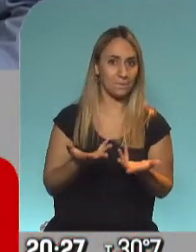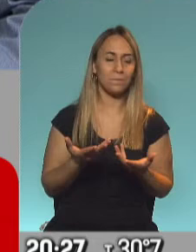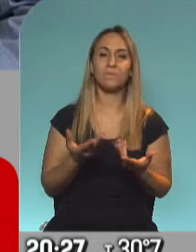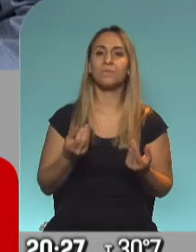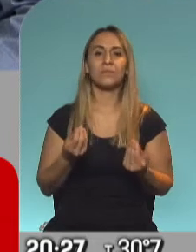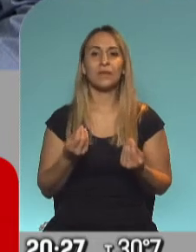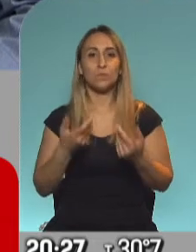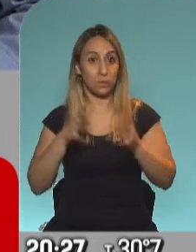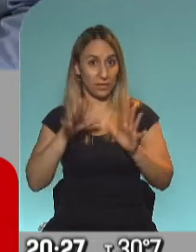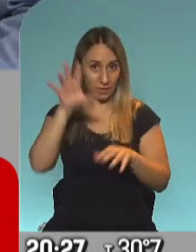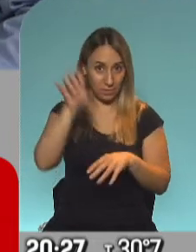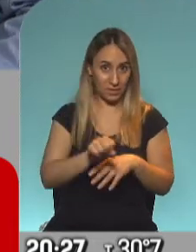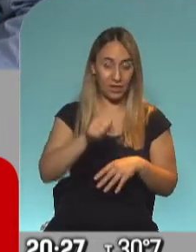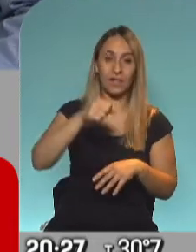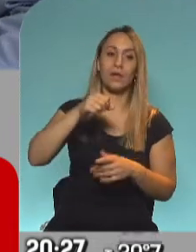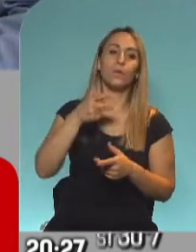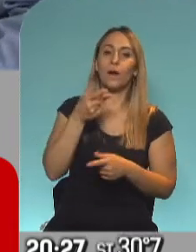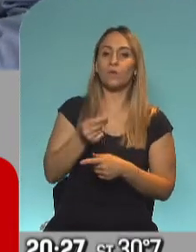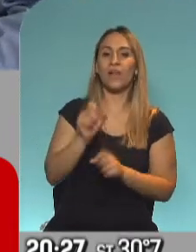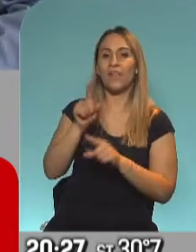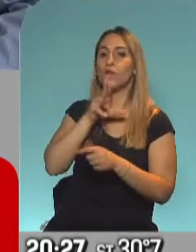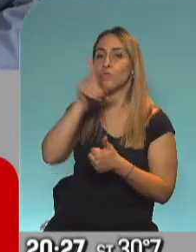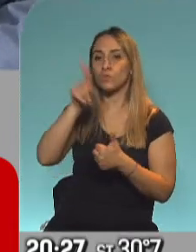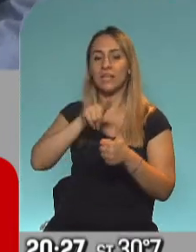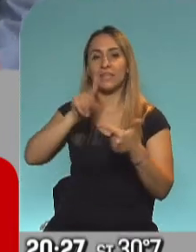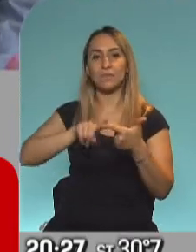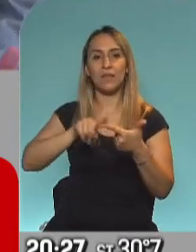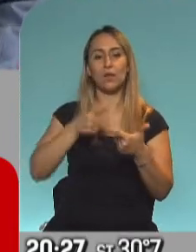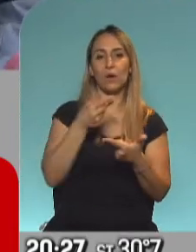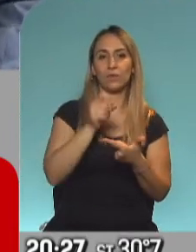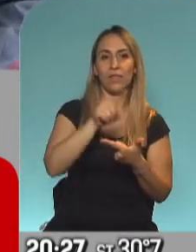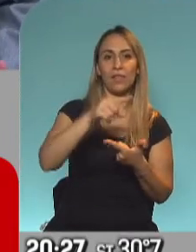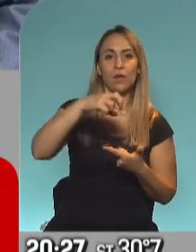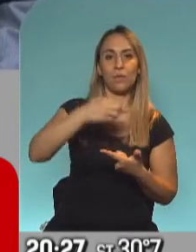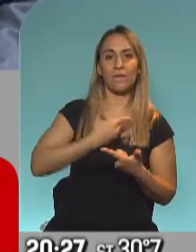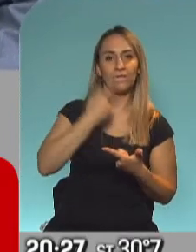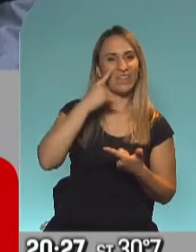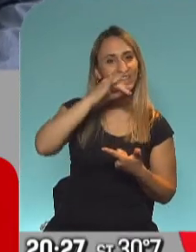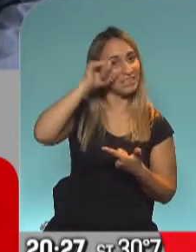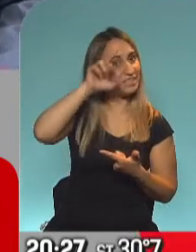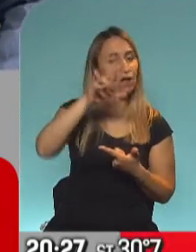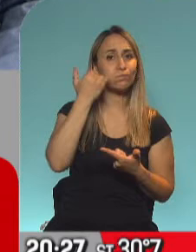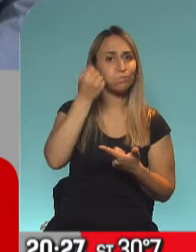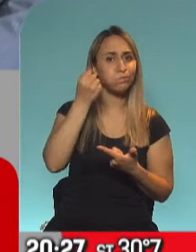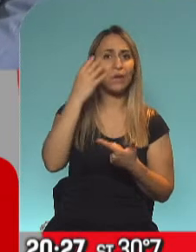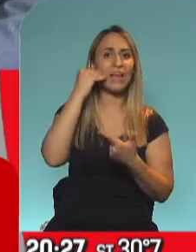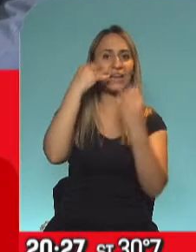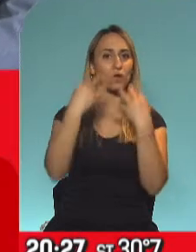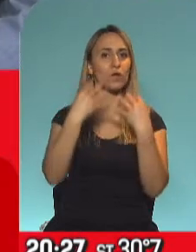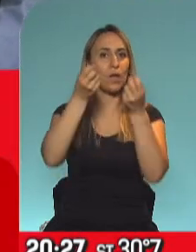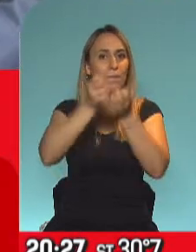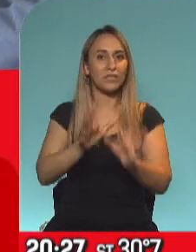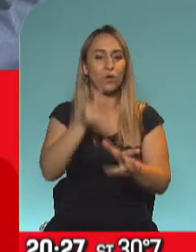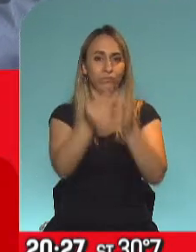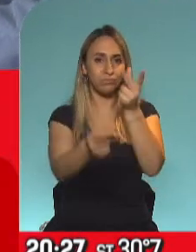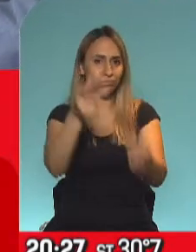vacuna Sputnik, la vacuna de la Federación Rusa y la vacuna de Pfizer? Entendiendo que ha comenzado Pfizer a Reino Unido a vacunar a su población